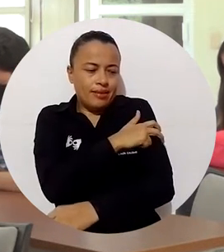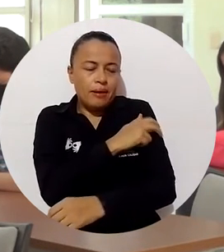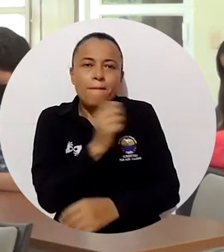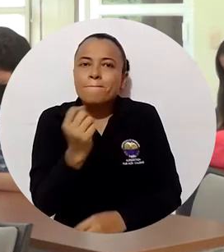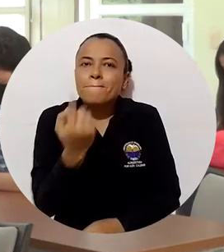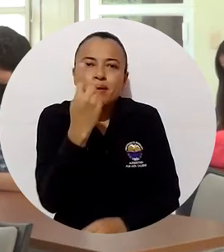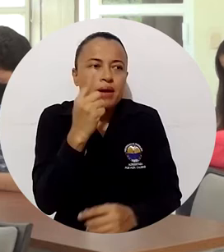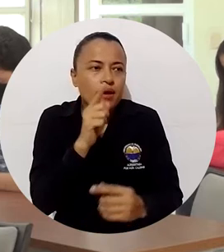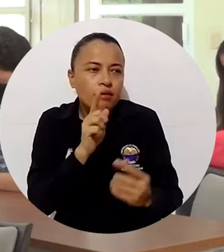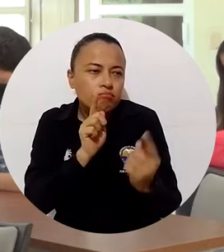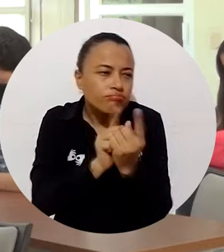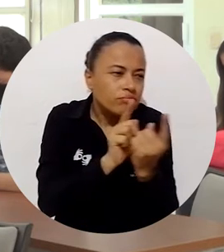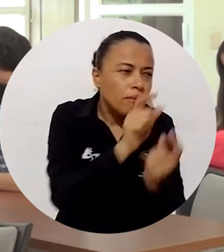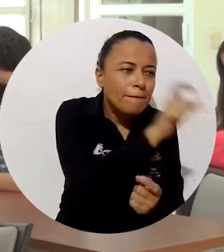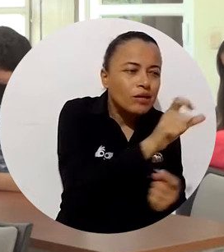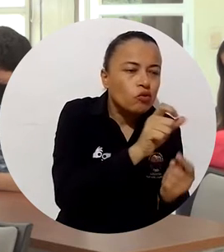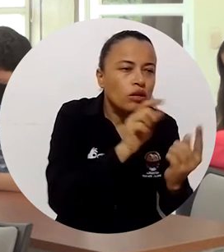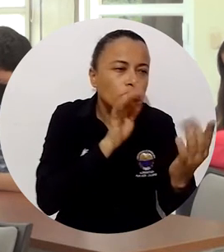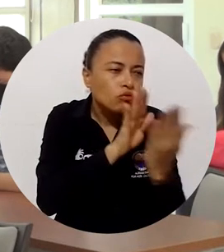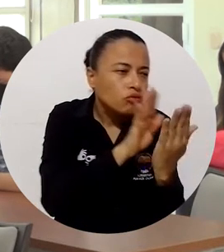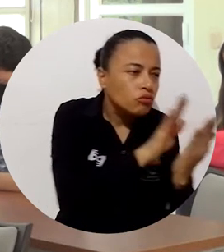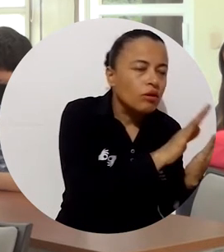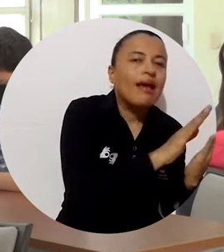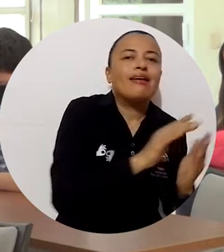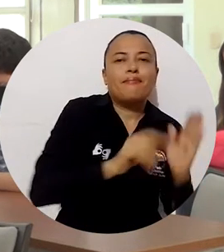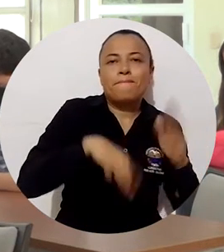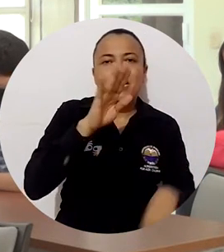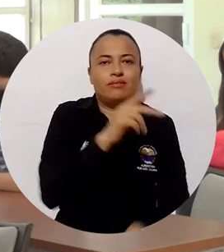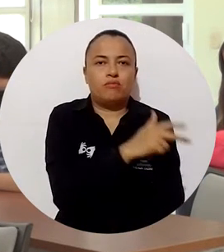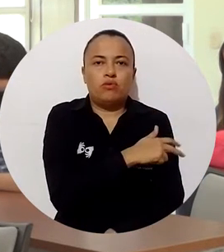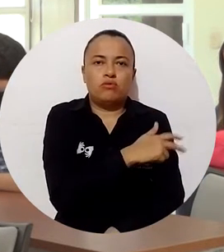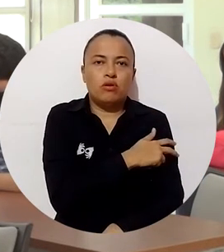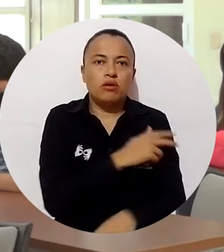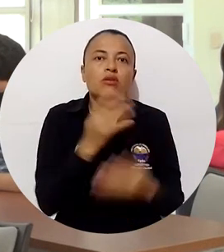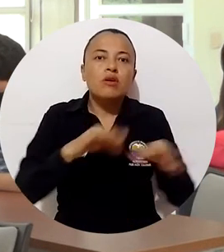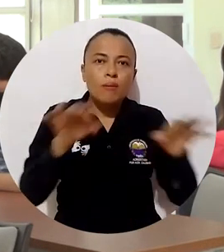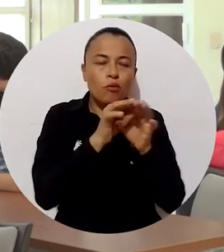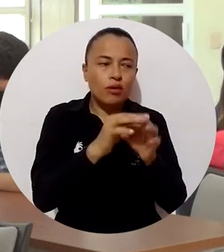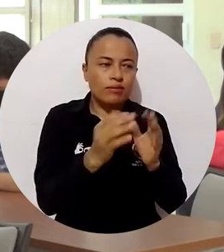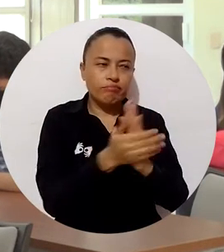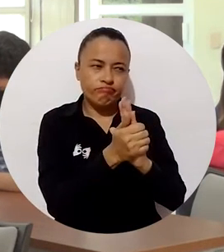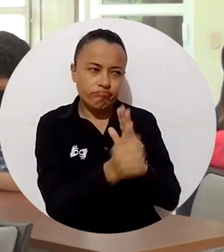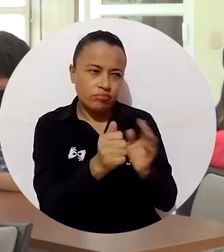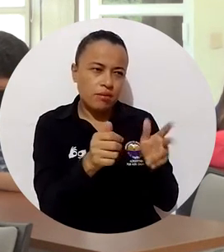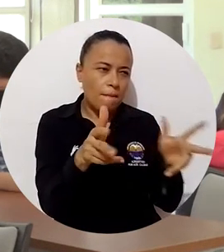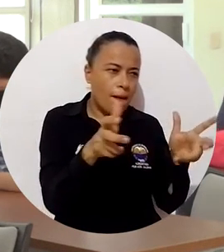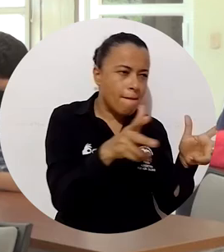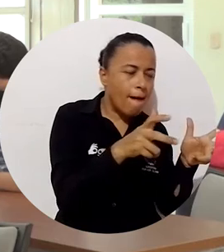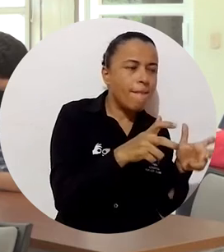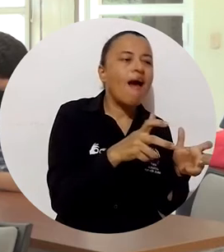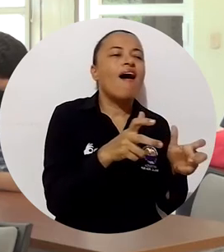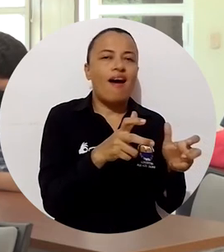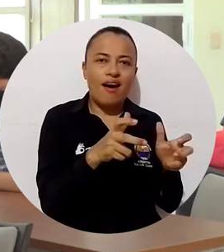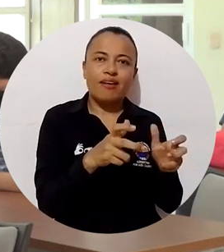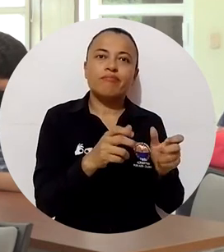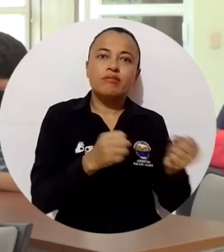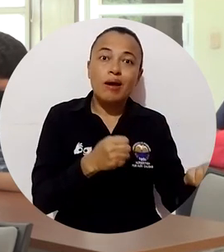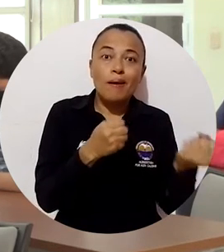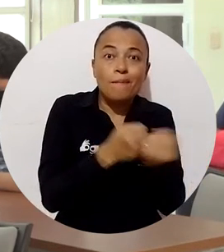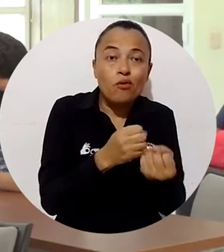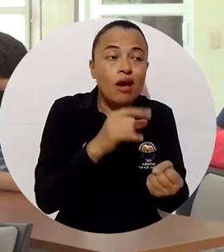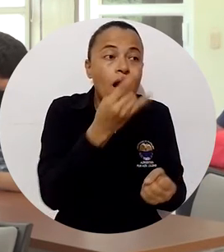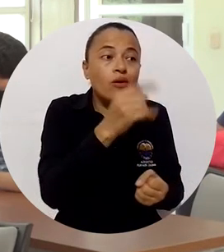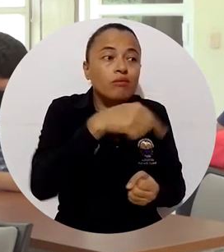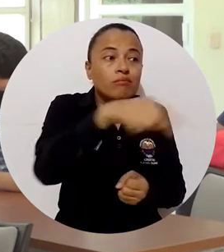la primera red de personas que está cercana a los estudiantes y que a través de eso pueden desarrollar ciertas habilidades para identificar